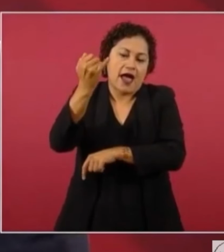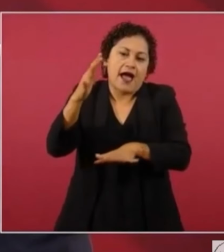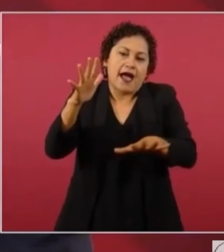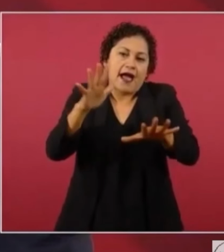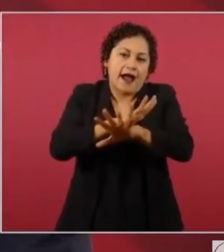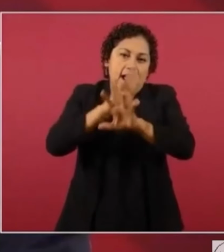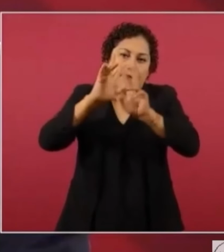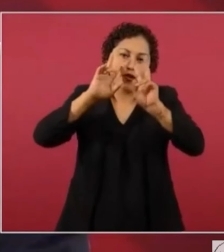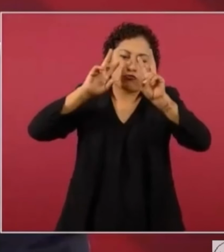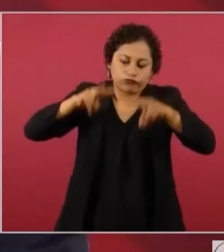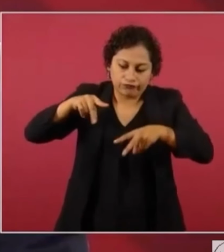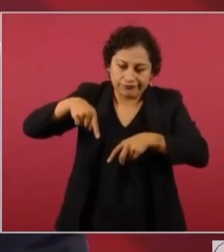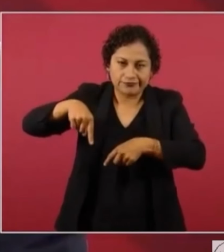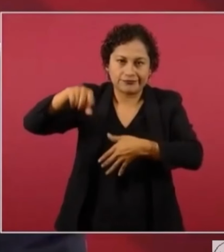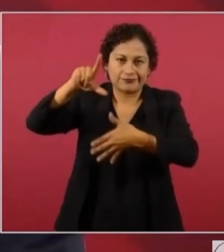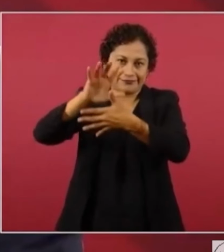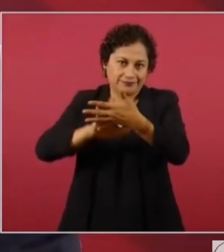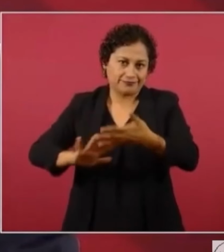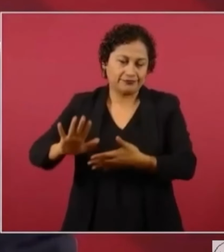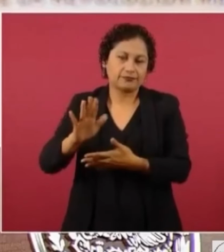Han habido